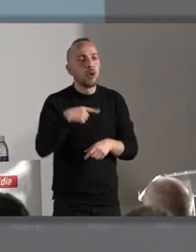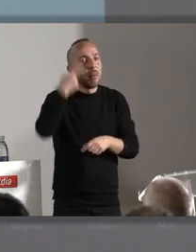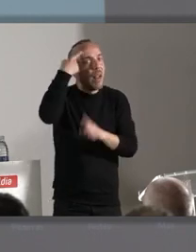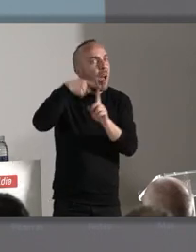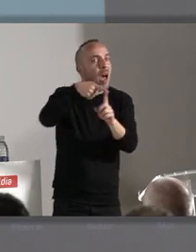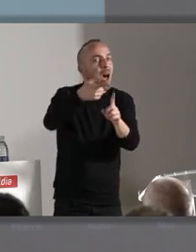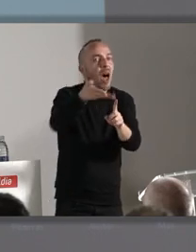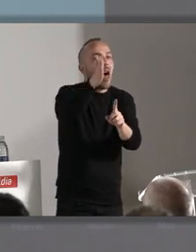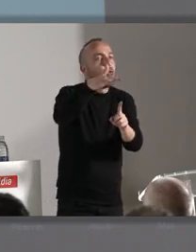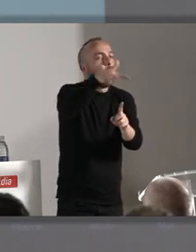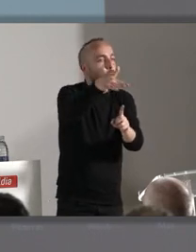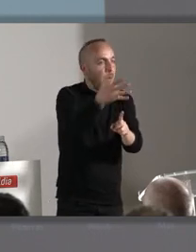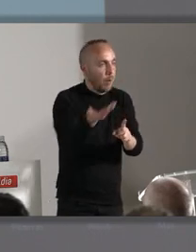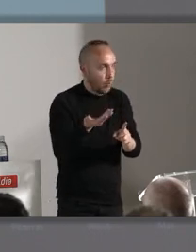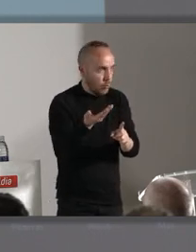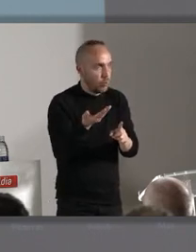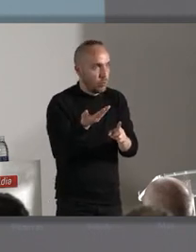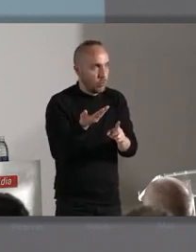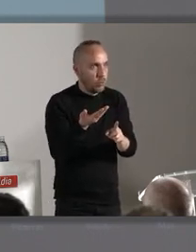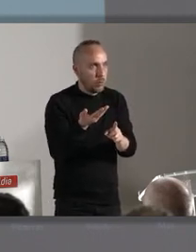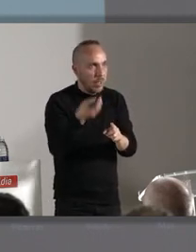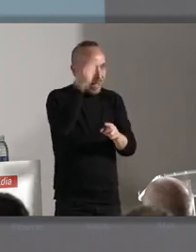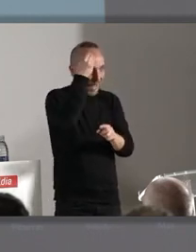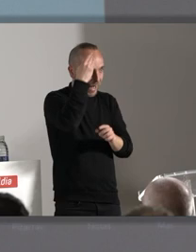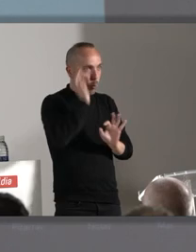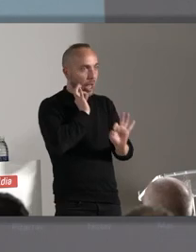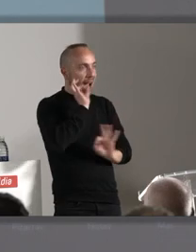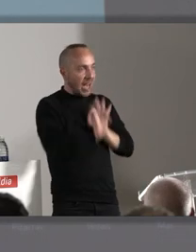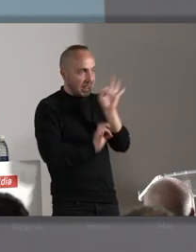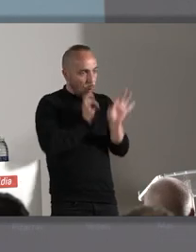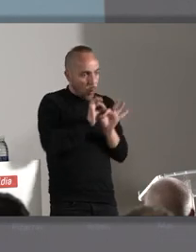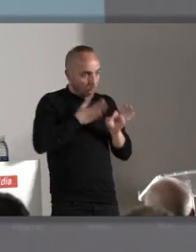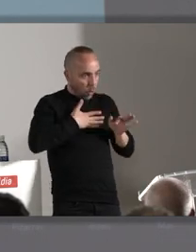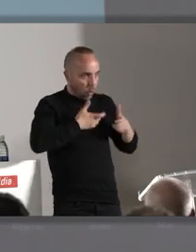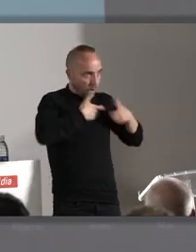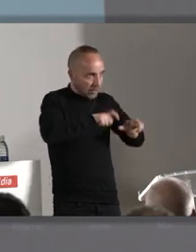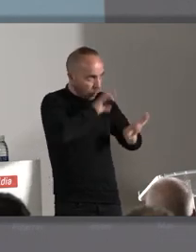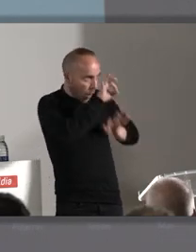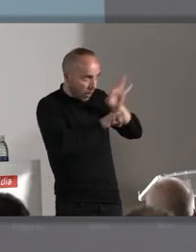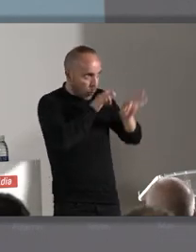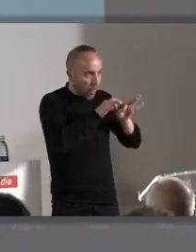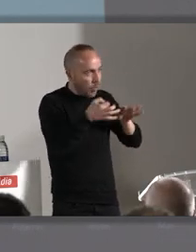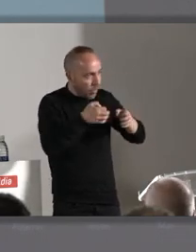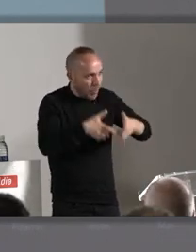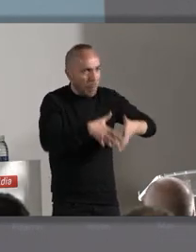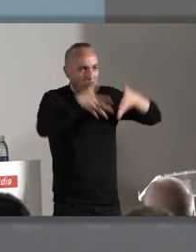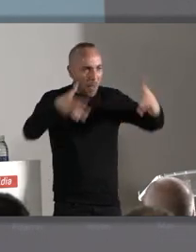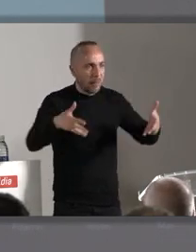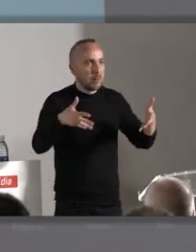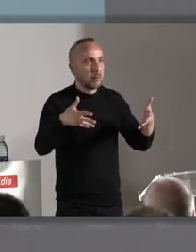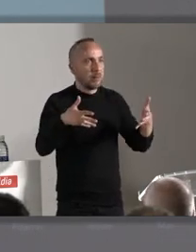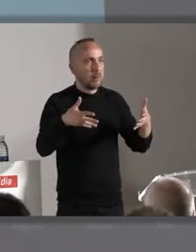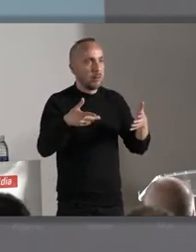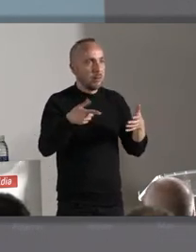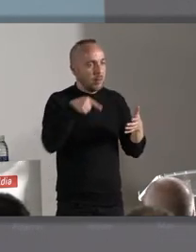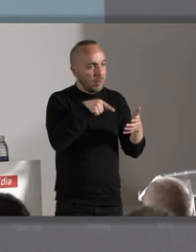Es que creemos que esta articulación de sector tendría que ir más allá y que realmente haga un